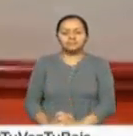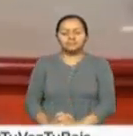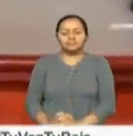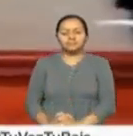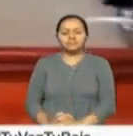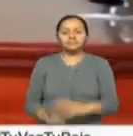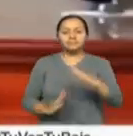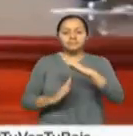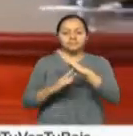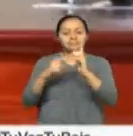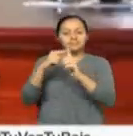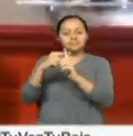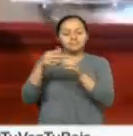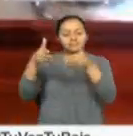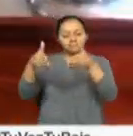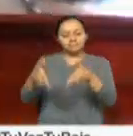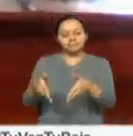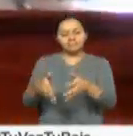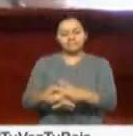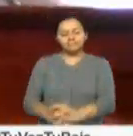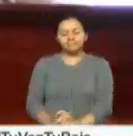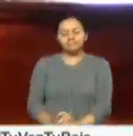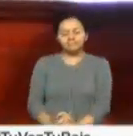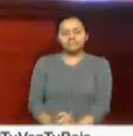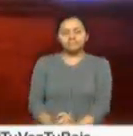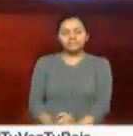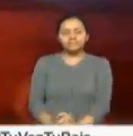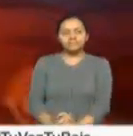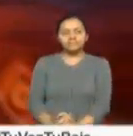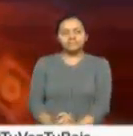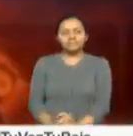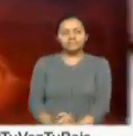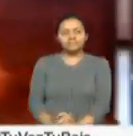en su tumba. Carolina Díaz, Noticiero Ciudadano.